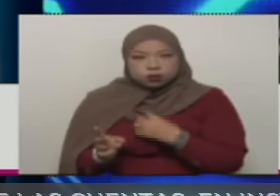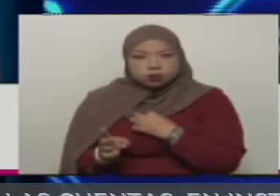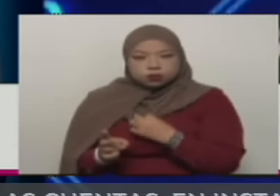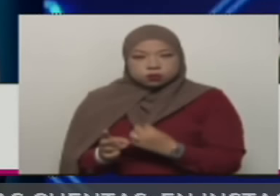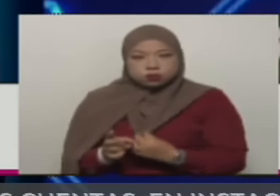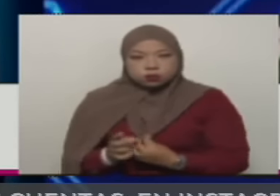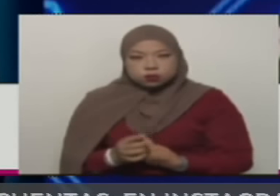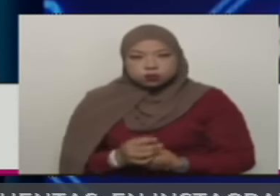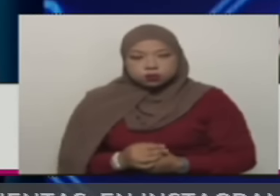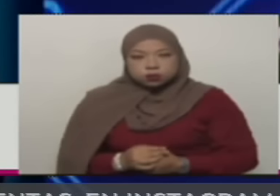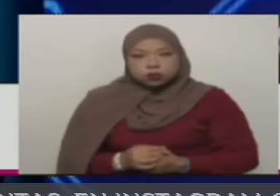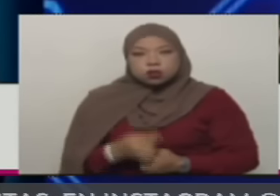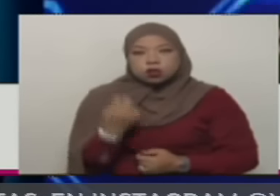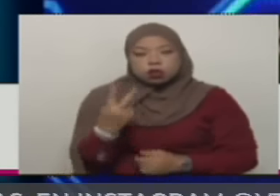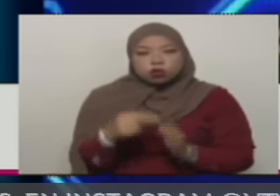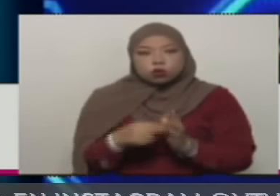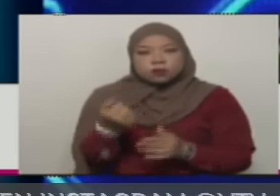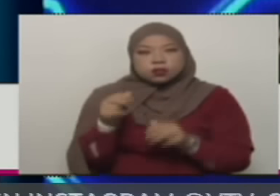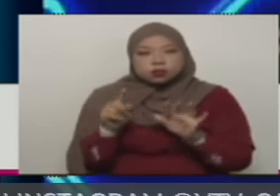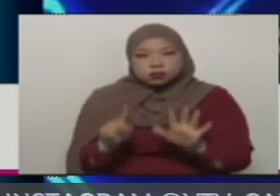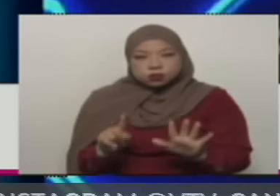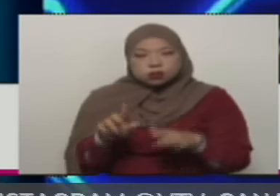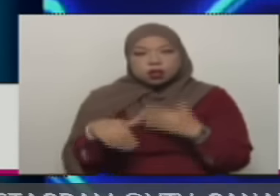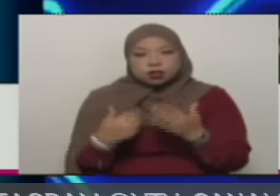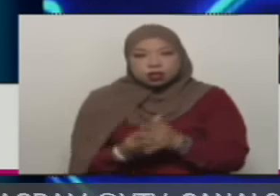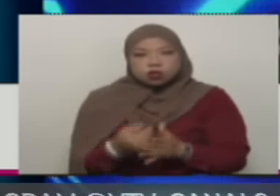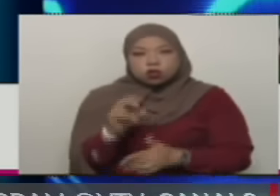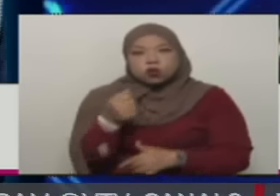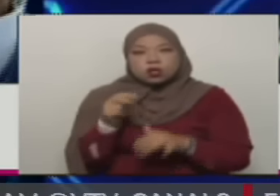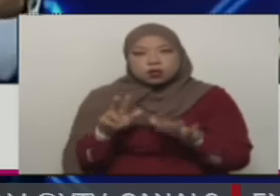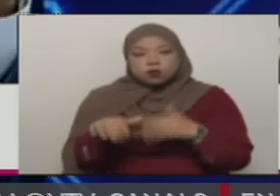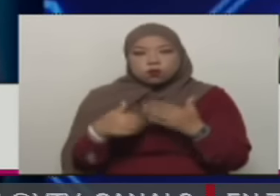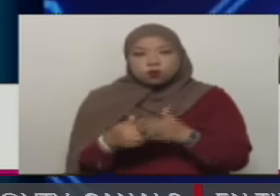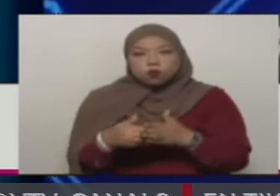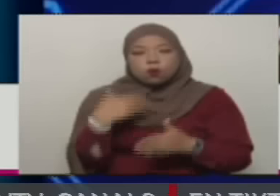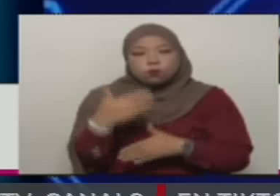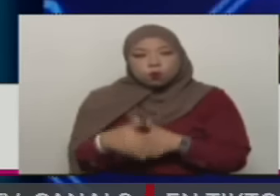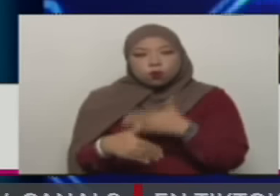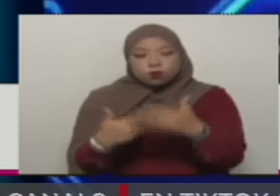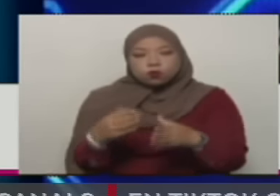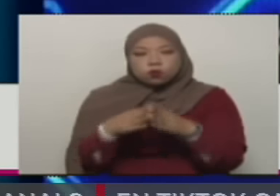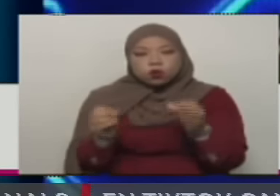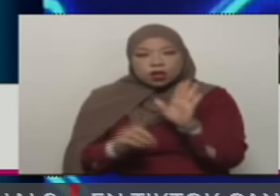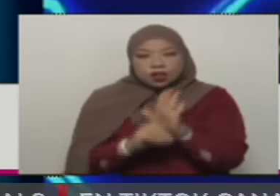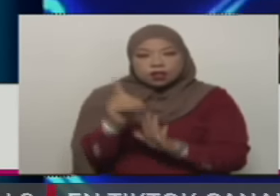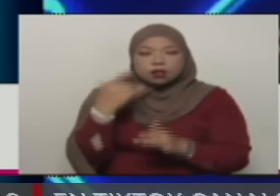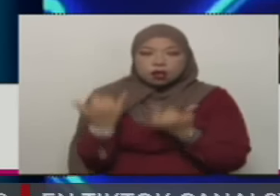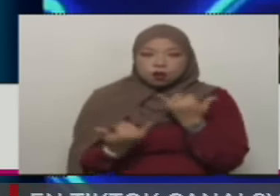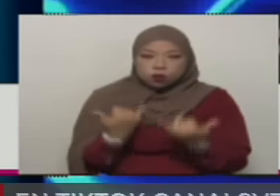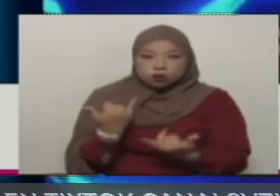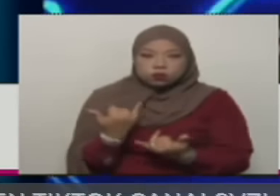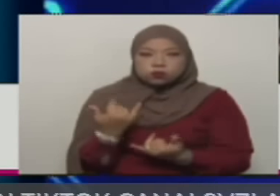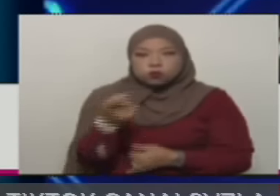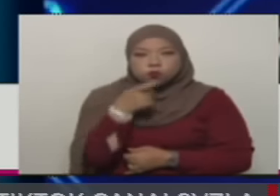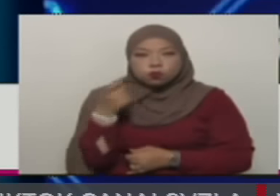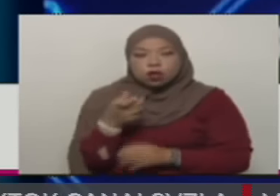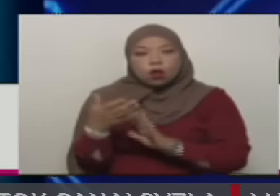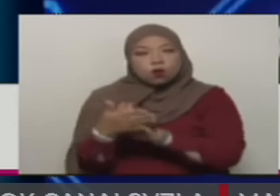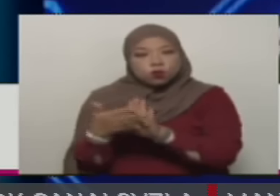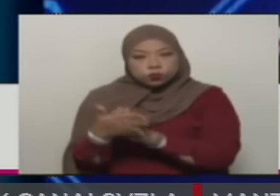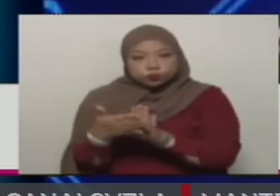motores, como yo he dicho desde el 2016, 18 motores que van aparejaditos, todos desarrollándose, y buscar